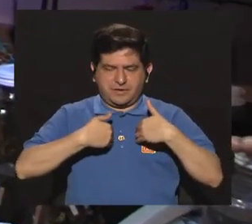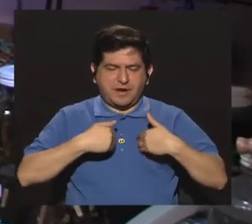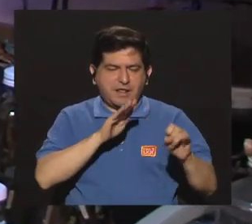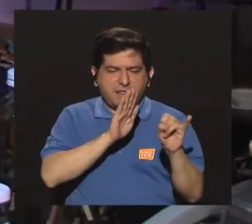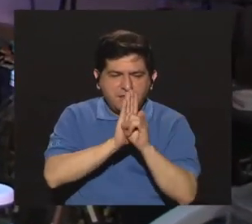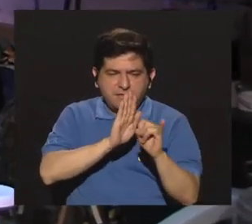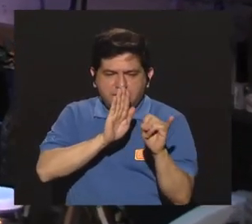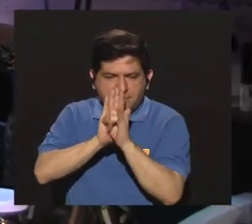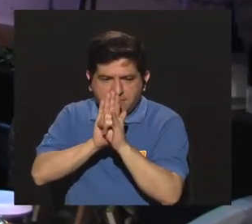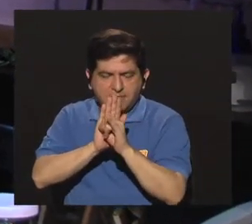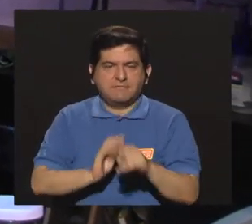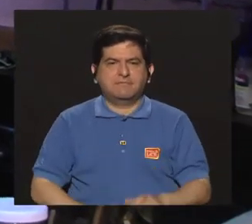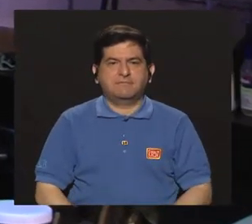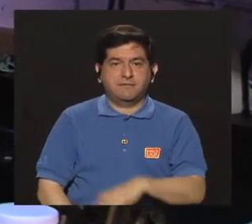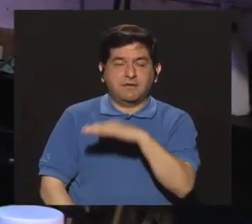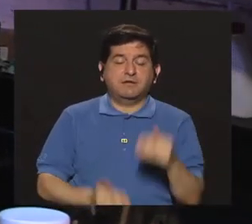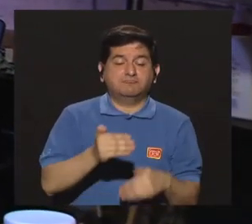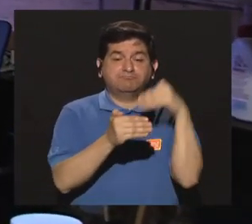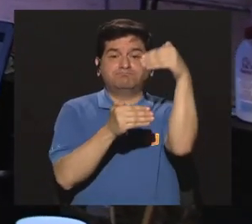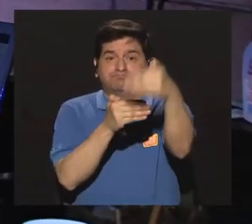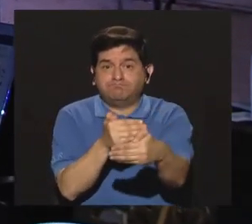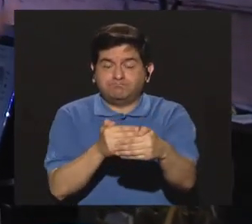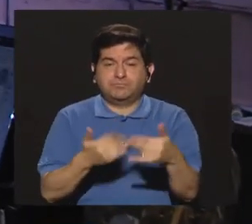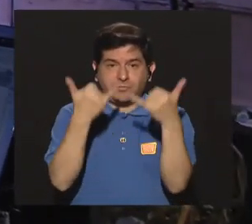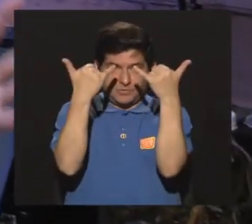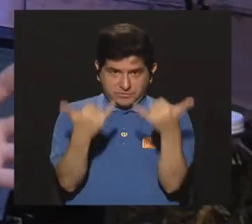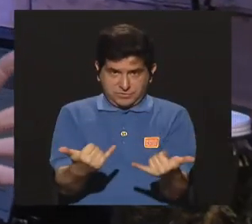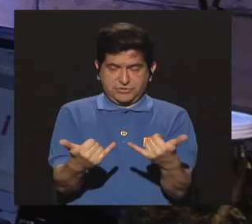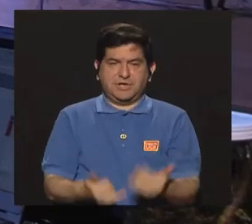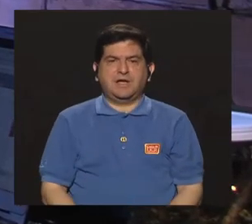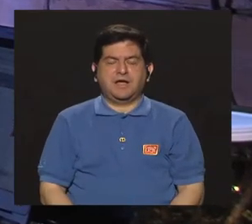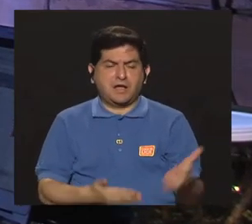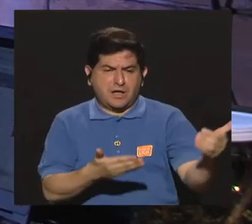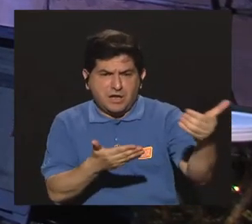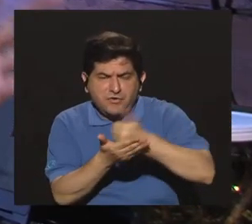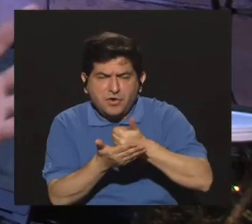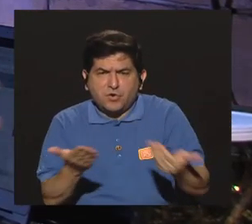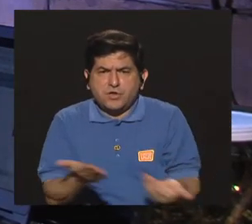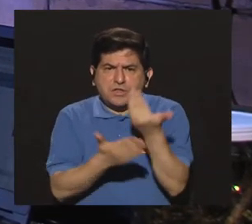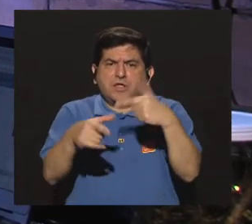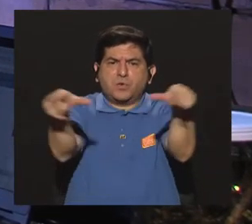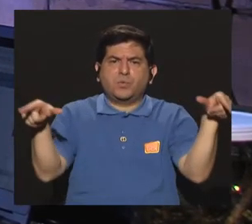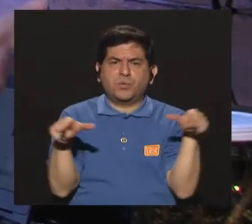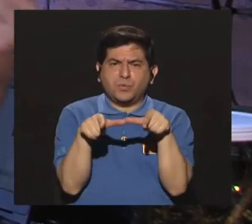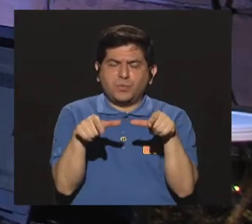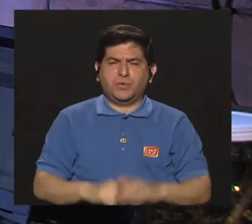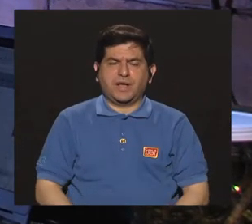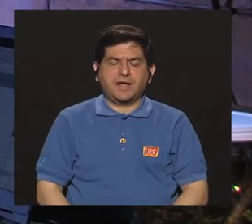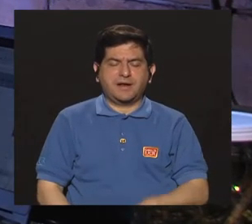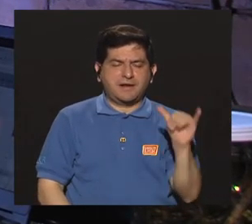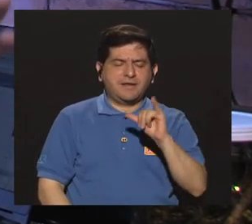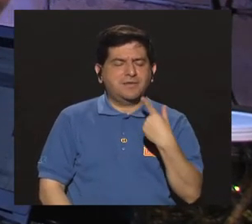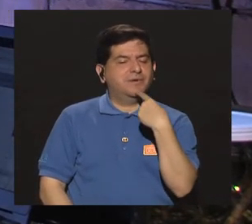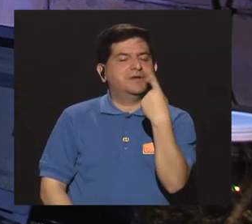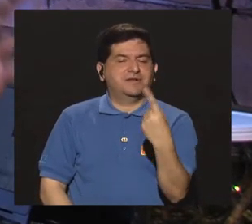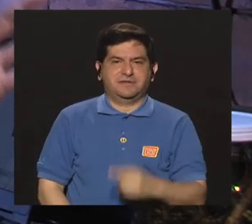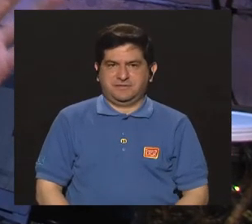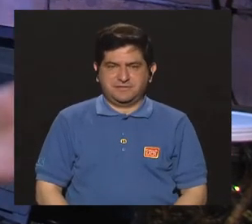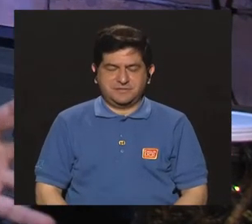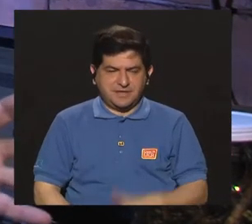identificarla y posteriormente cuando son correctas nuevas y de sitios nuevos también les enseñamos cómo